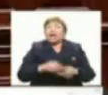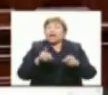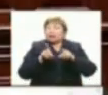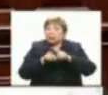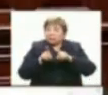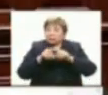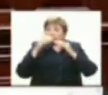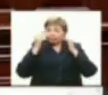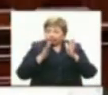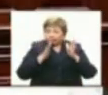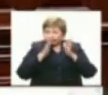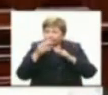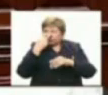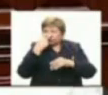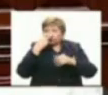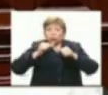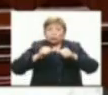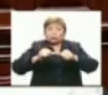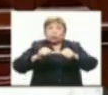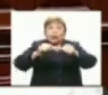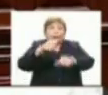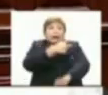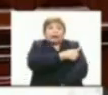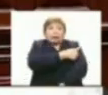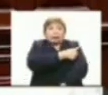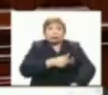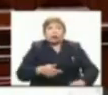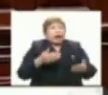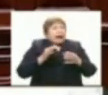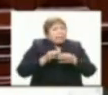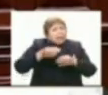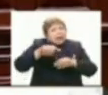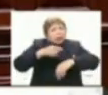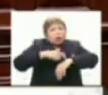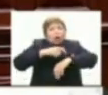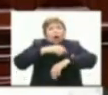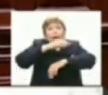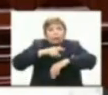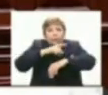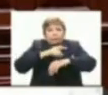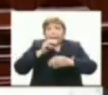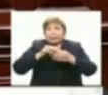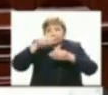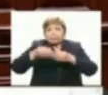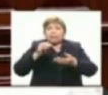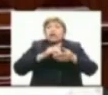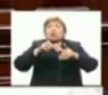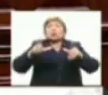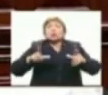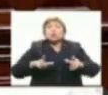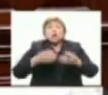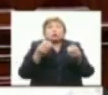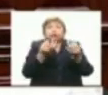tomarán las medidas necesarias para continuar con la vacunación, ampliando horarios y extendiendo su presencia en las zonas